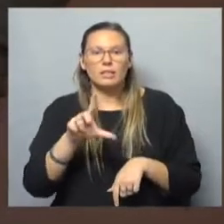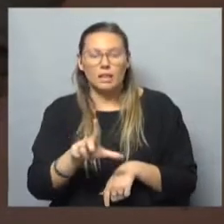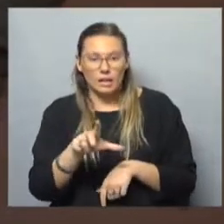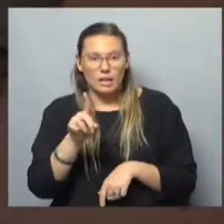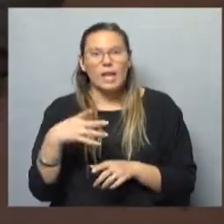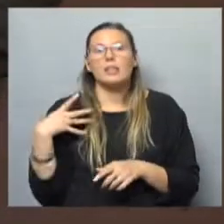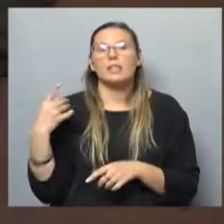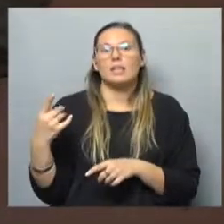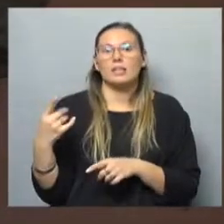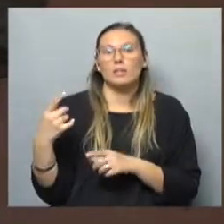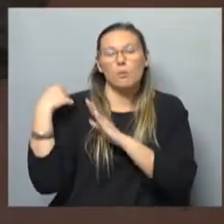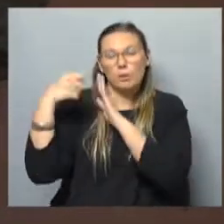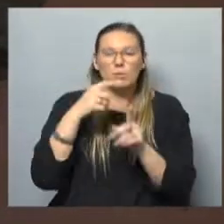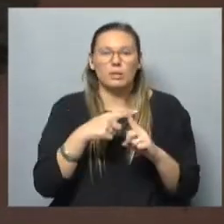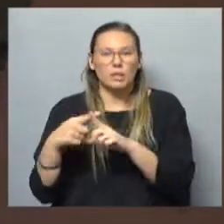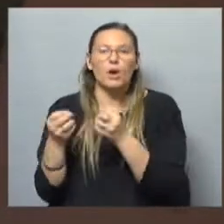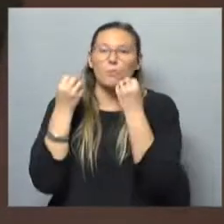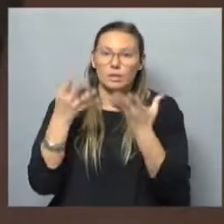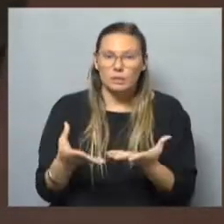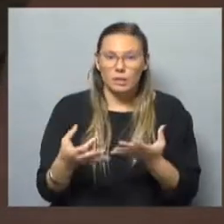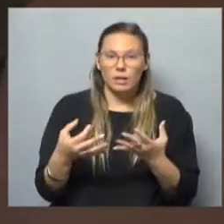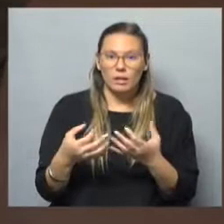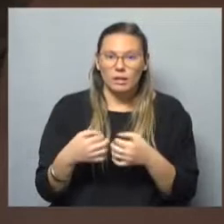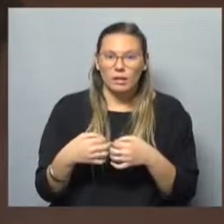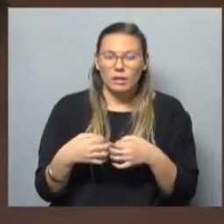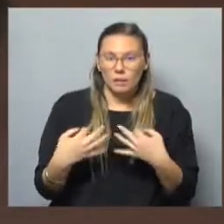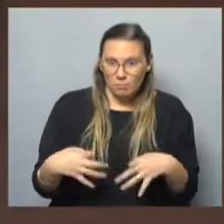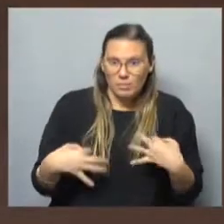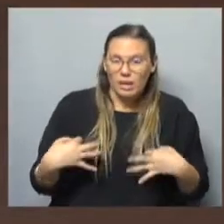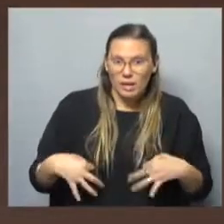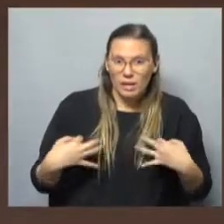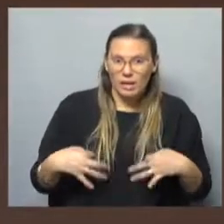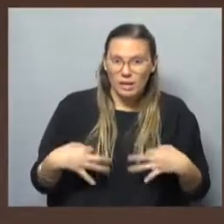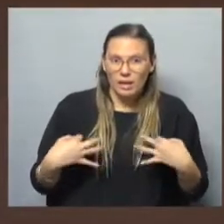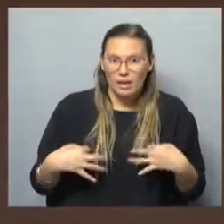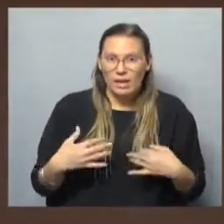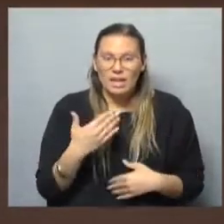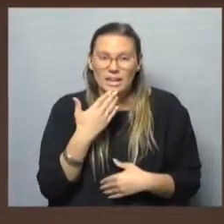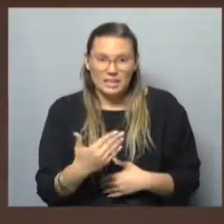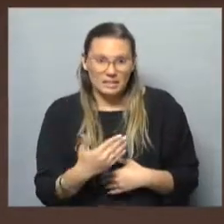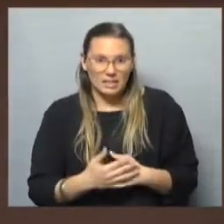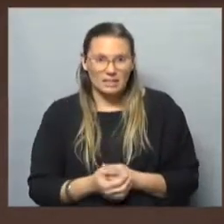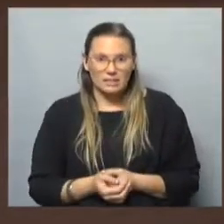de películas triple X. ¿Cómo estás, Ezequiel? Muy bien, bárbaro. Gracias por